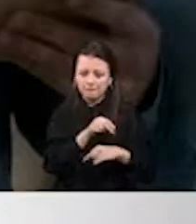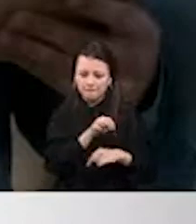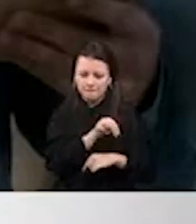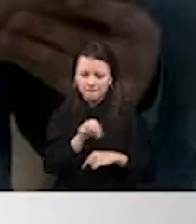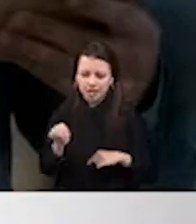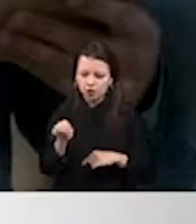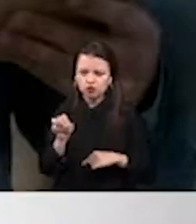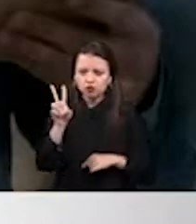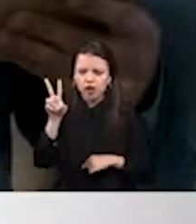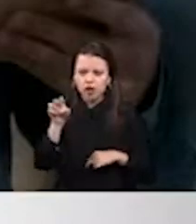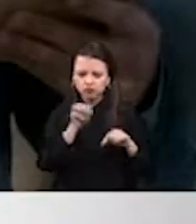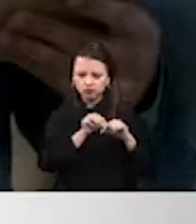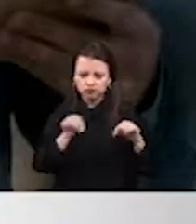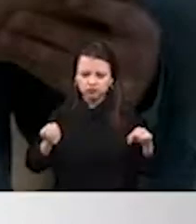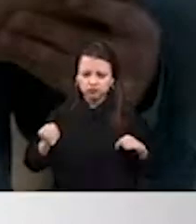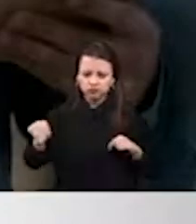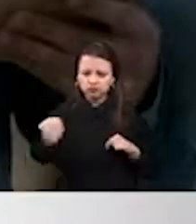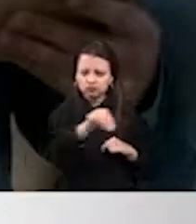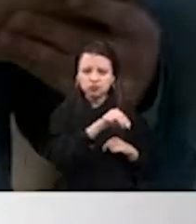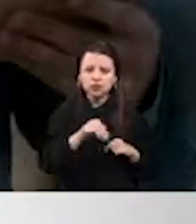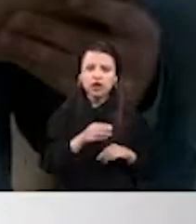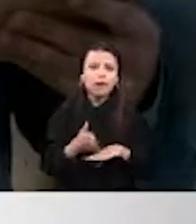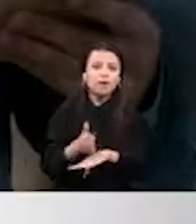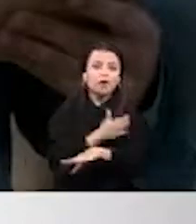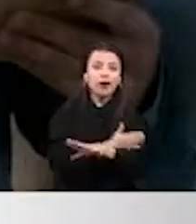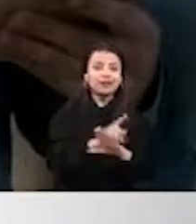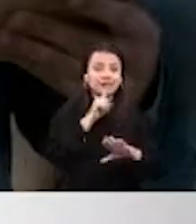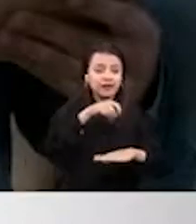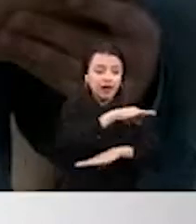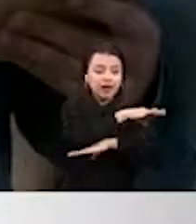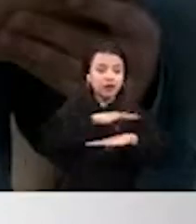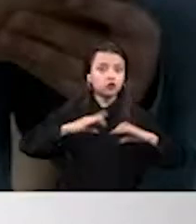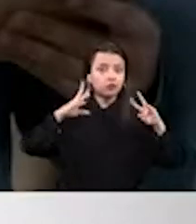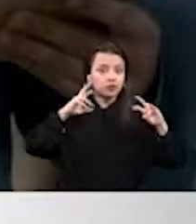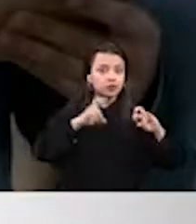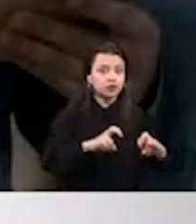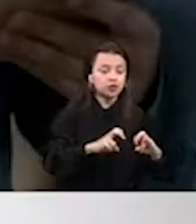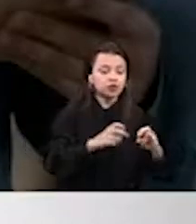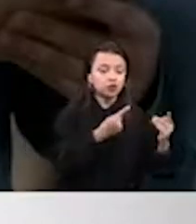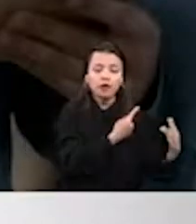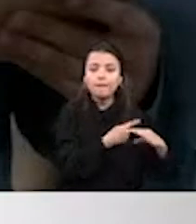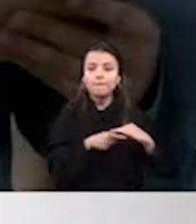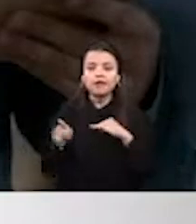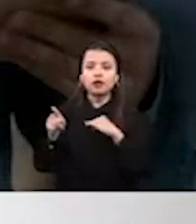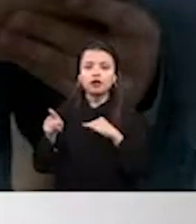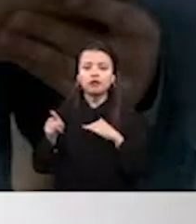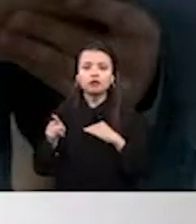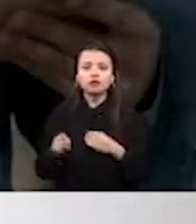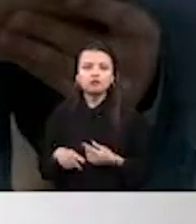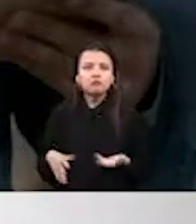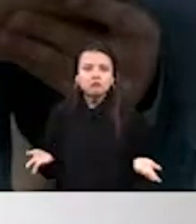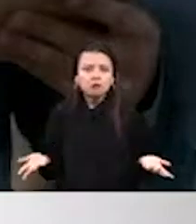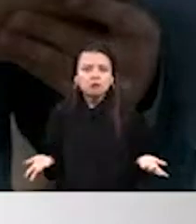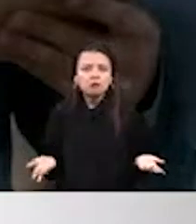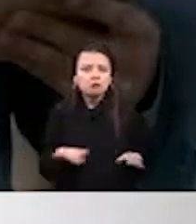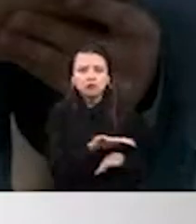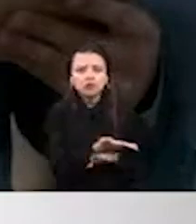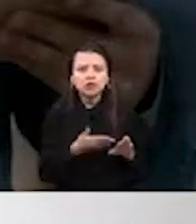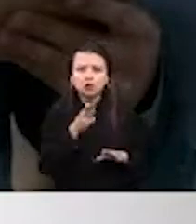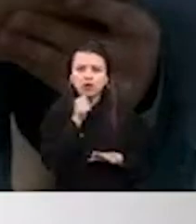pesos sin saber, sin tener estudios de cuánto costaba el metro cuadrado para la construcción de cierto